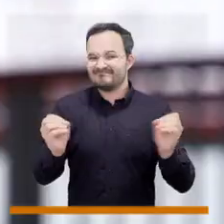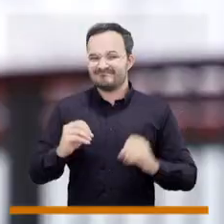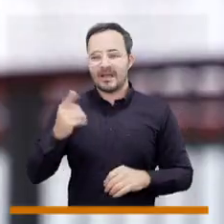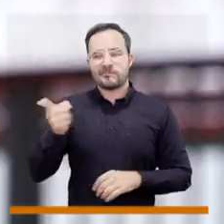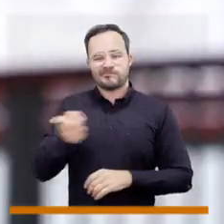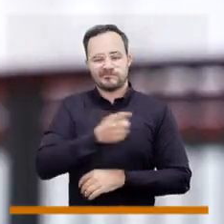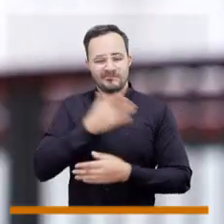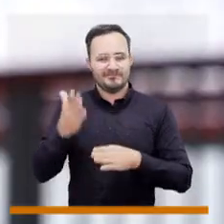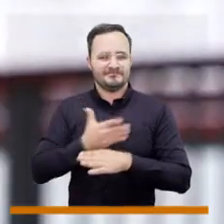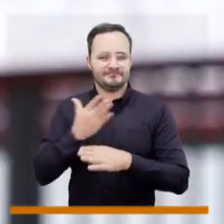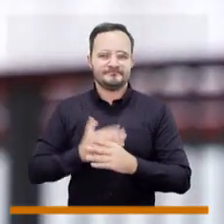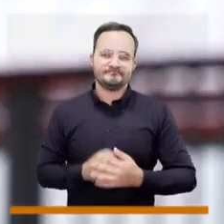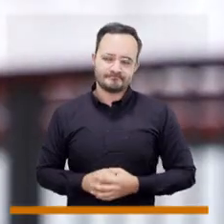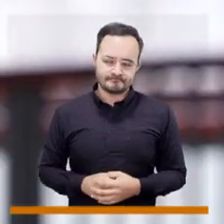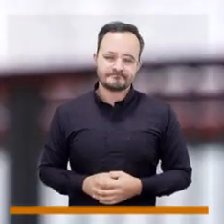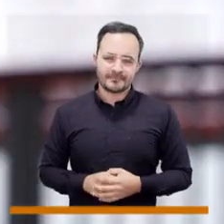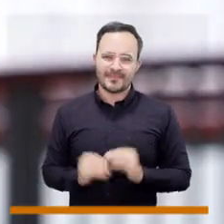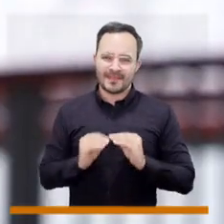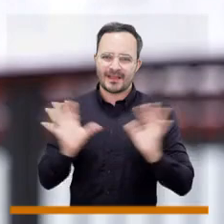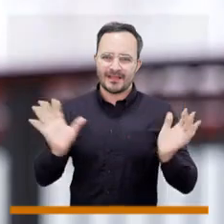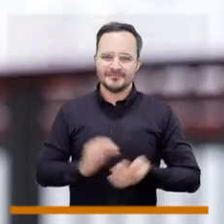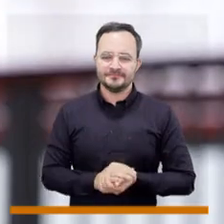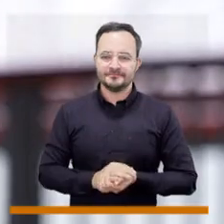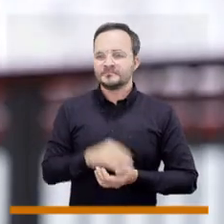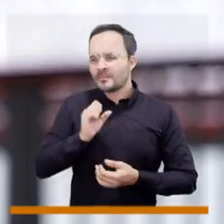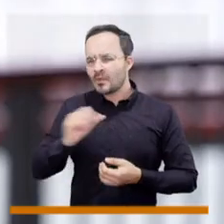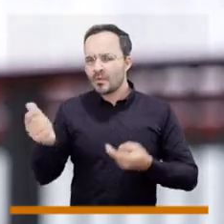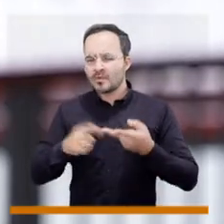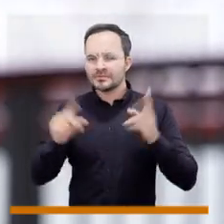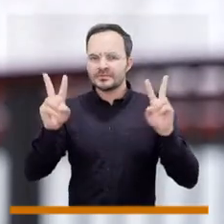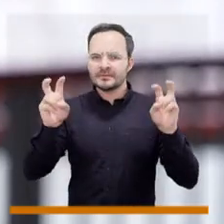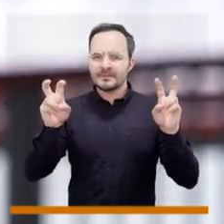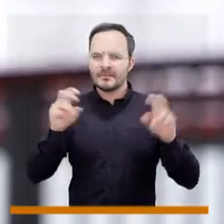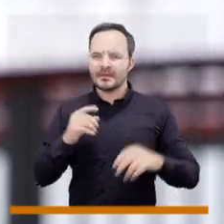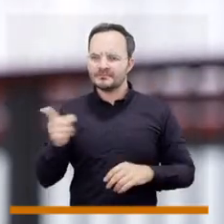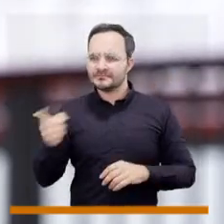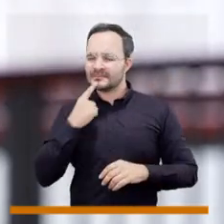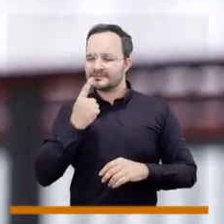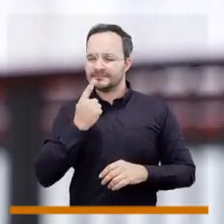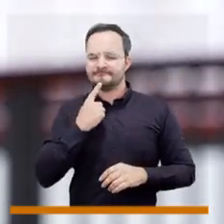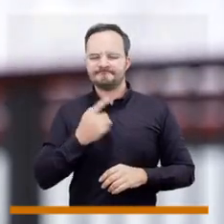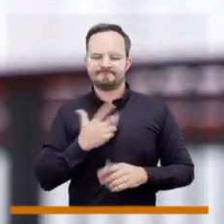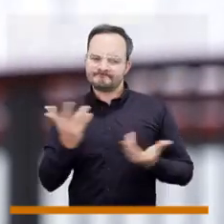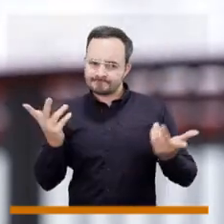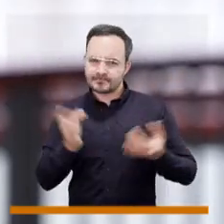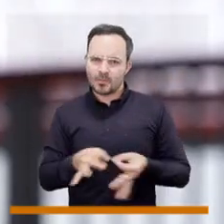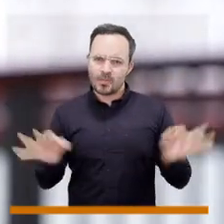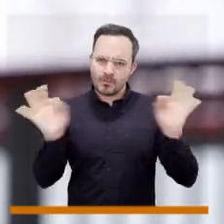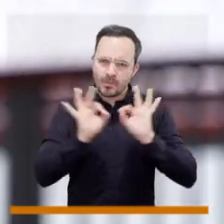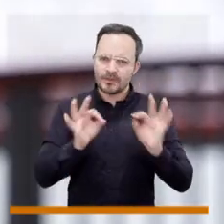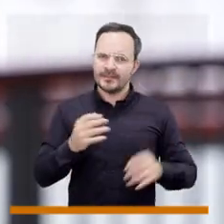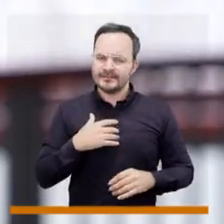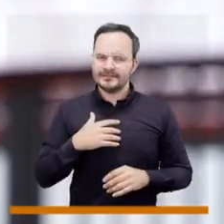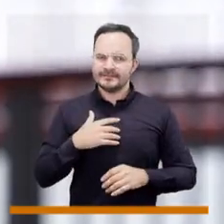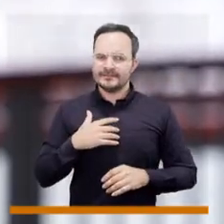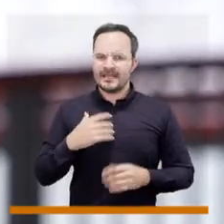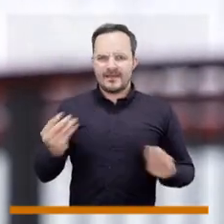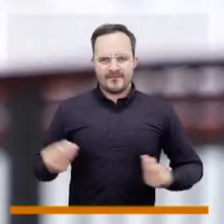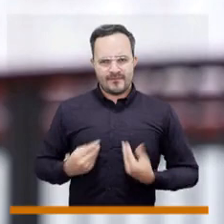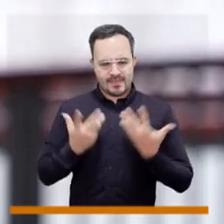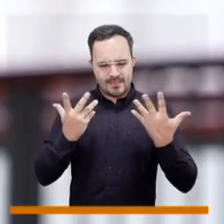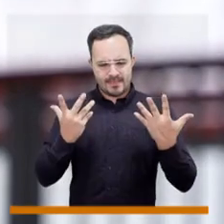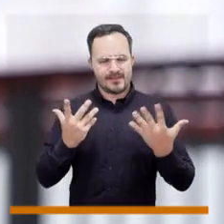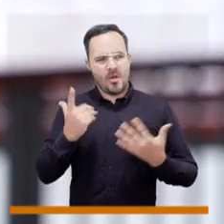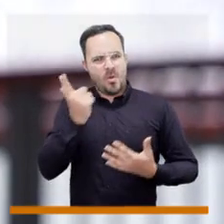duda, concejal. Hablemos también de otro tema que usted ha abordado, ser provida. ¿Usted cree que desde